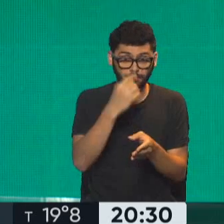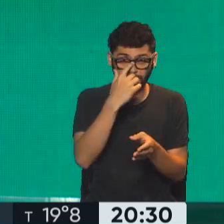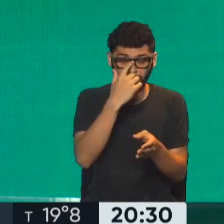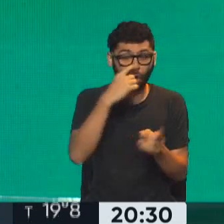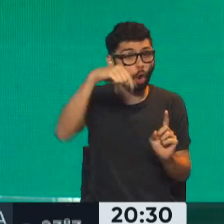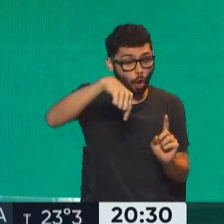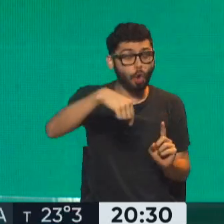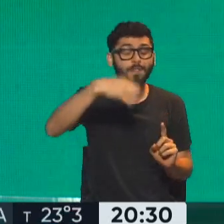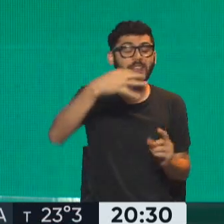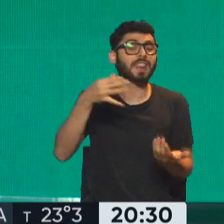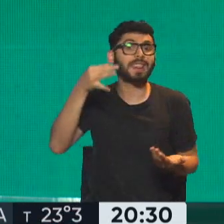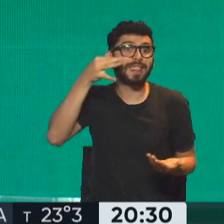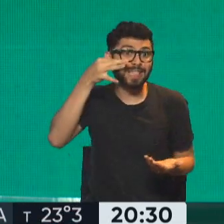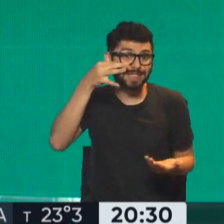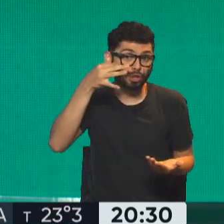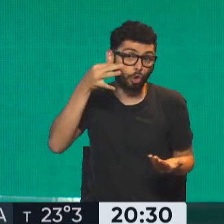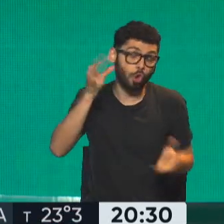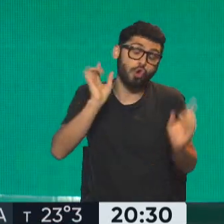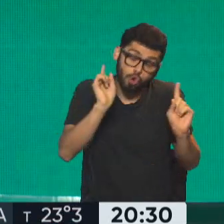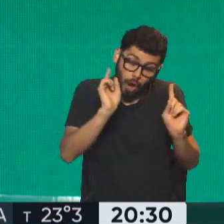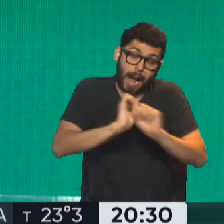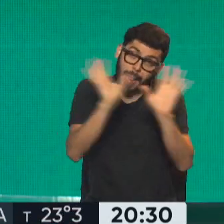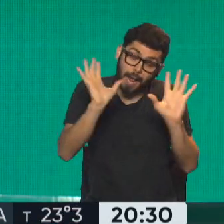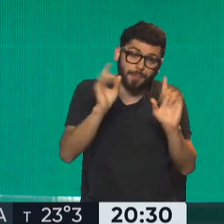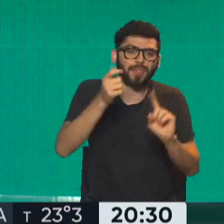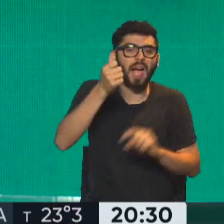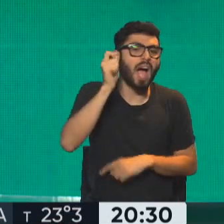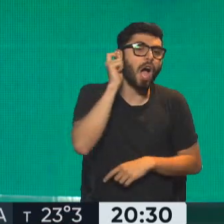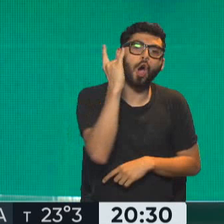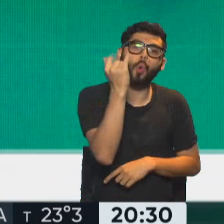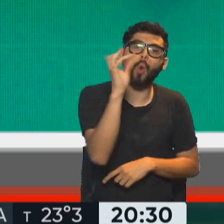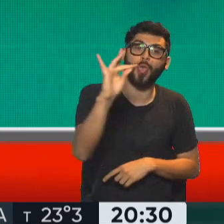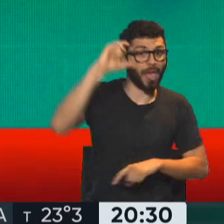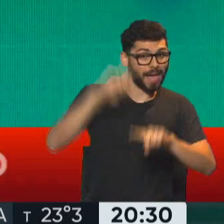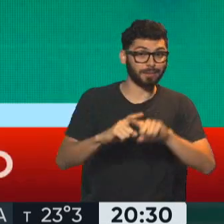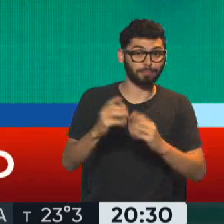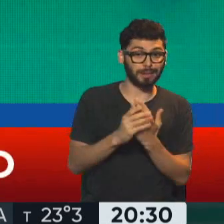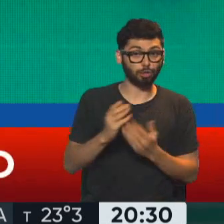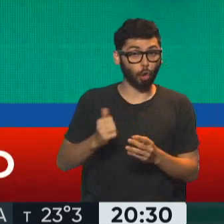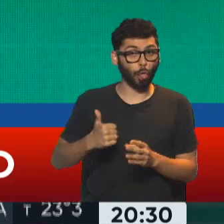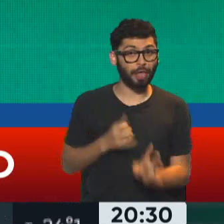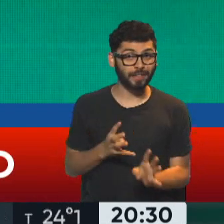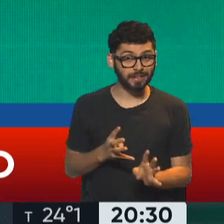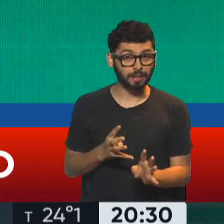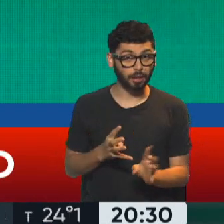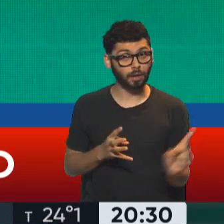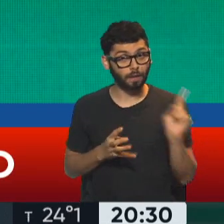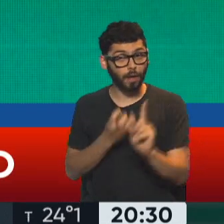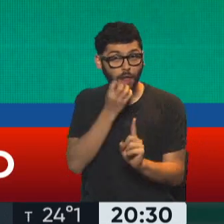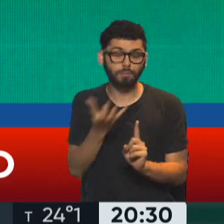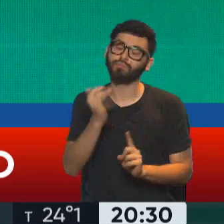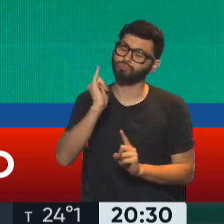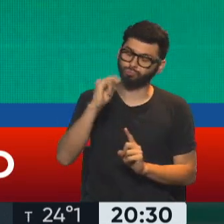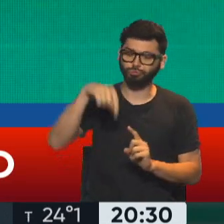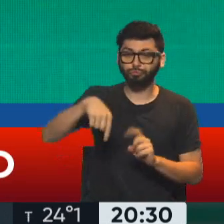como testigo, me parece que está bien hacer esa aclaración, Oscar Aguad, exministro de Defensa. Sí, a esta hora hay